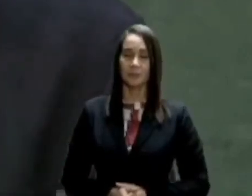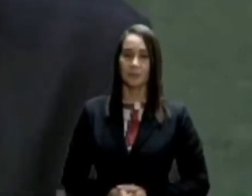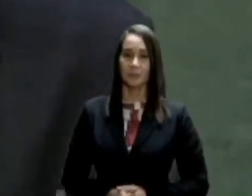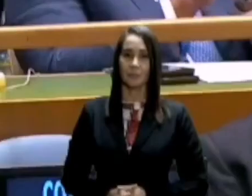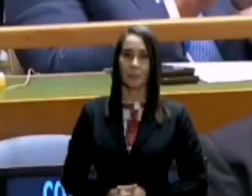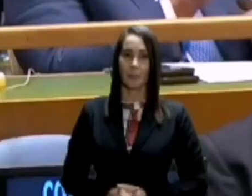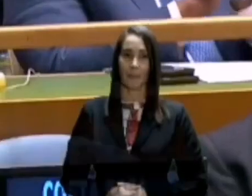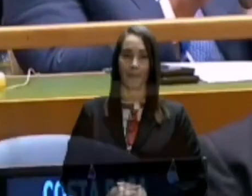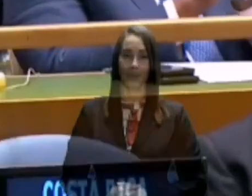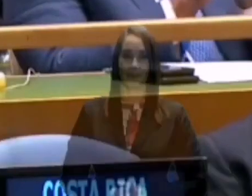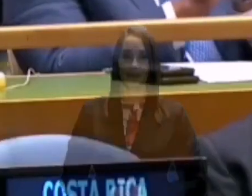los hombres senegal